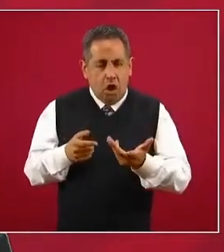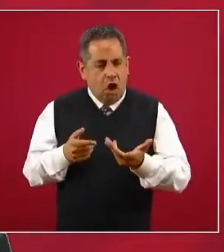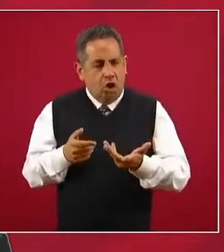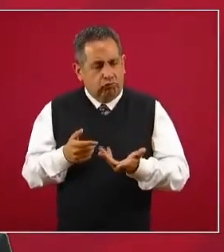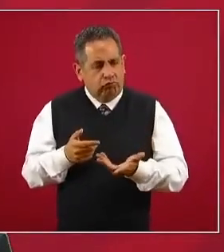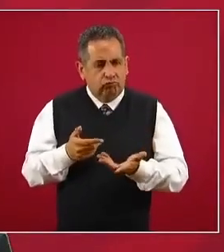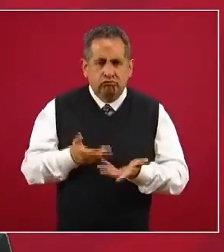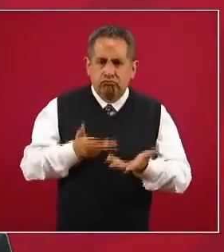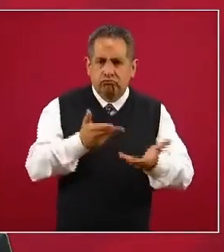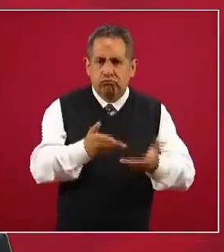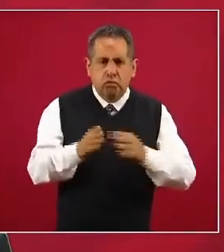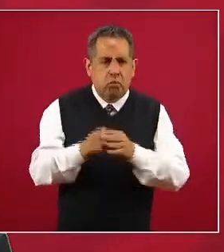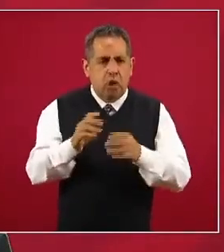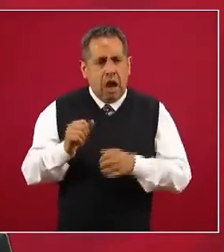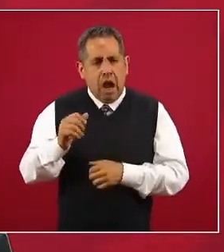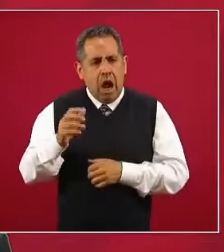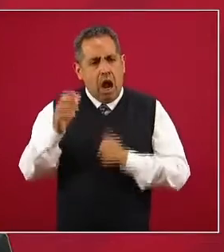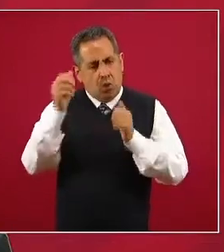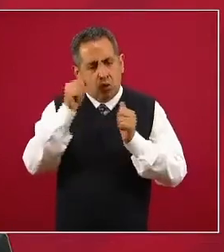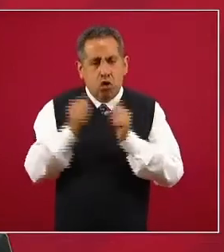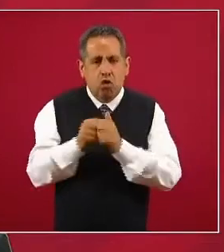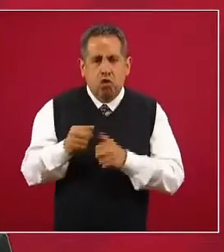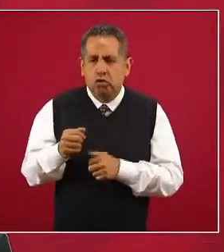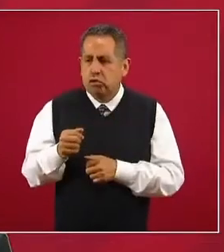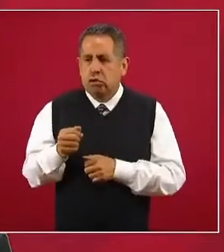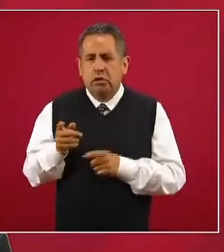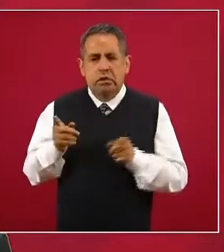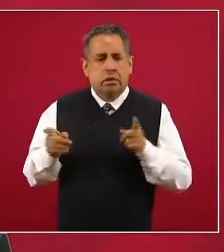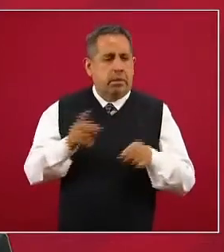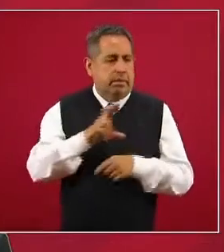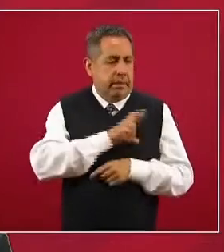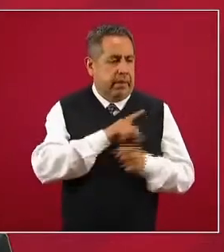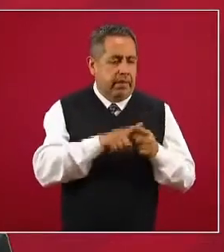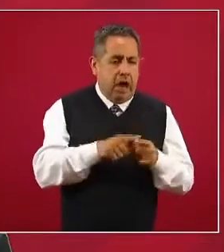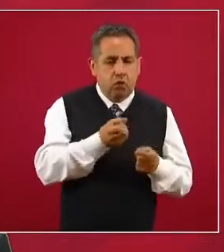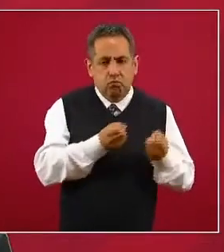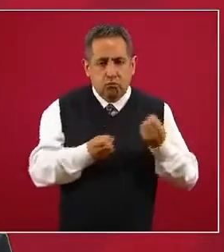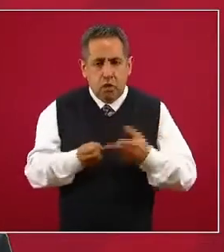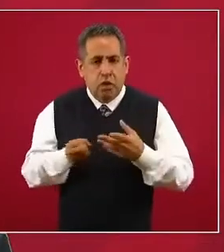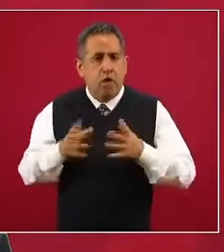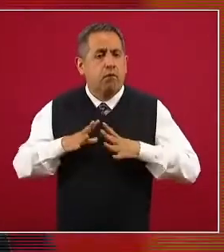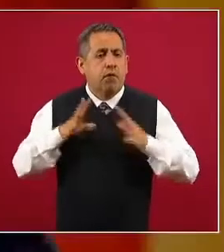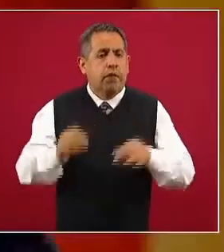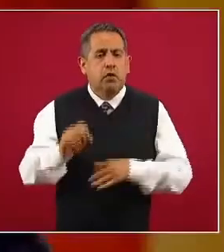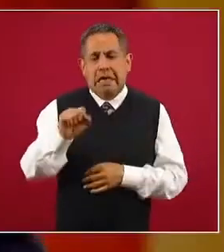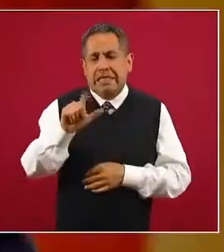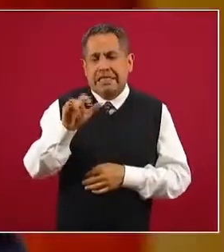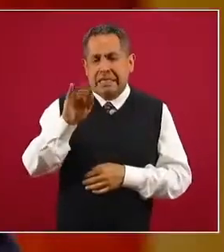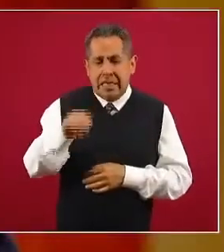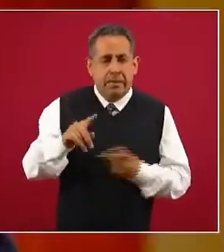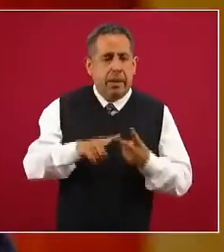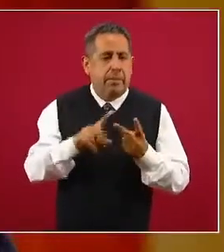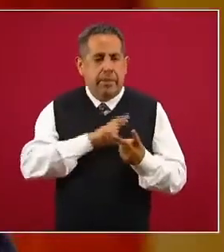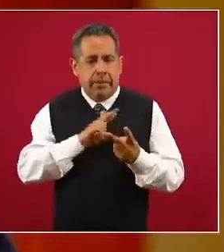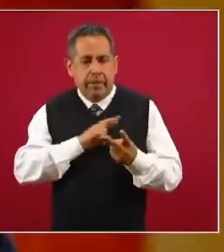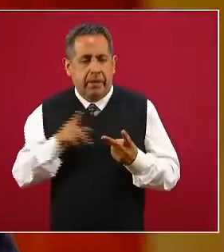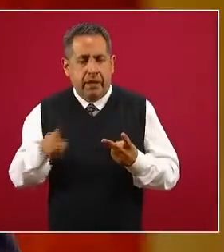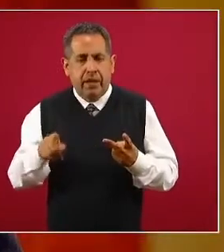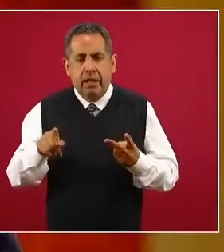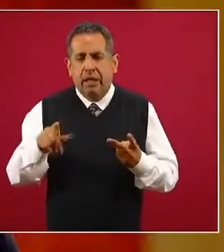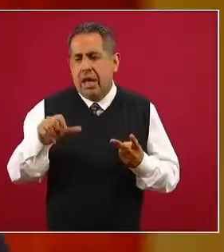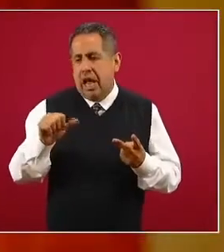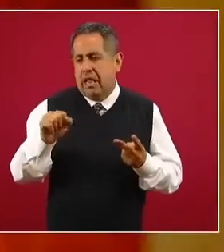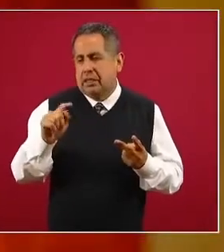auspiciado un acuerdo entre dos entidades privadas, una filantrópica, la Fundación Carlos Slim, y otra privada, el